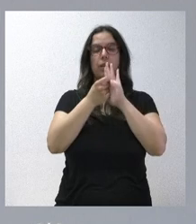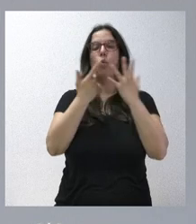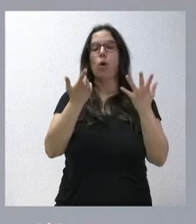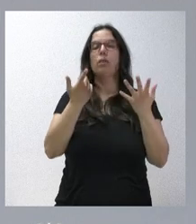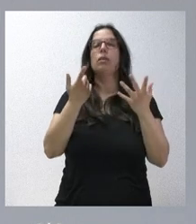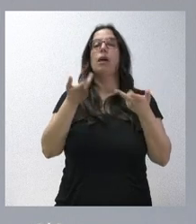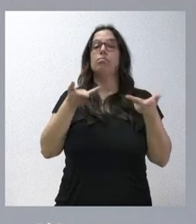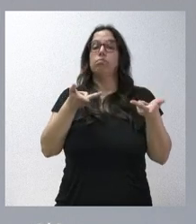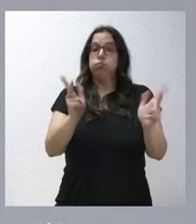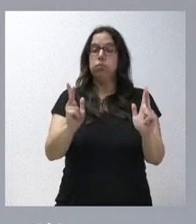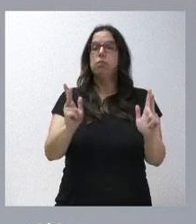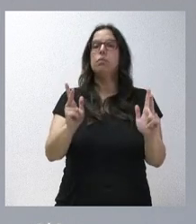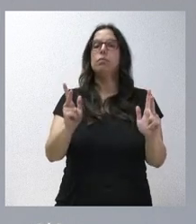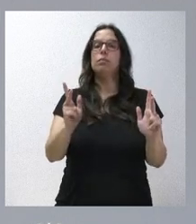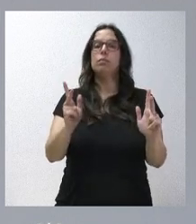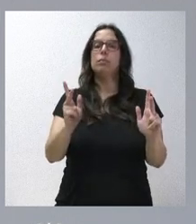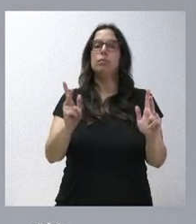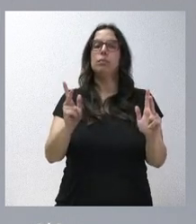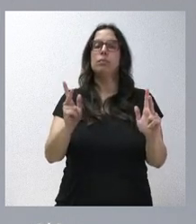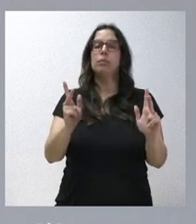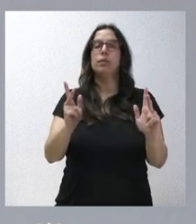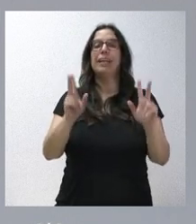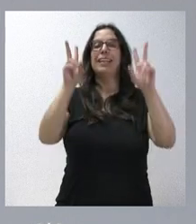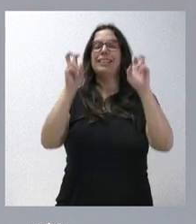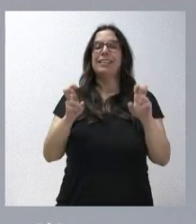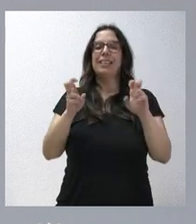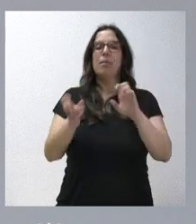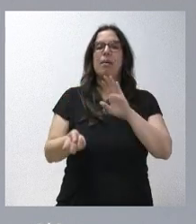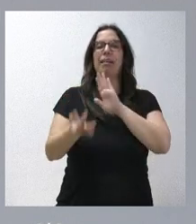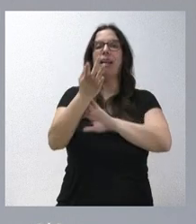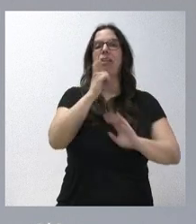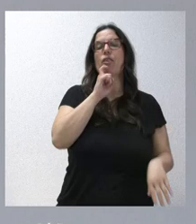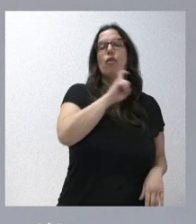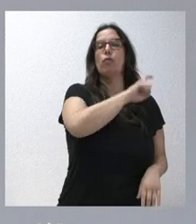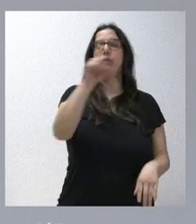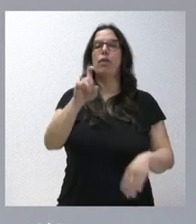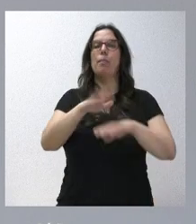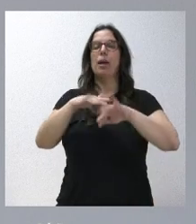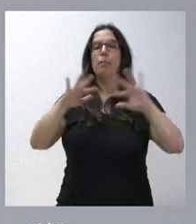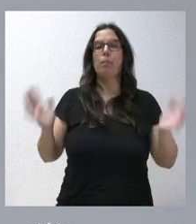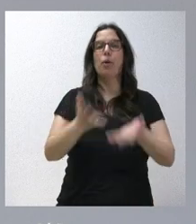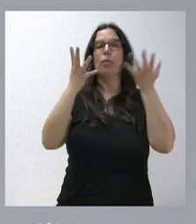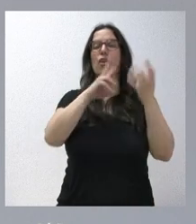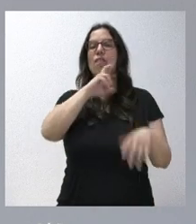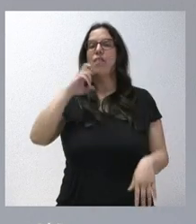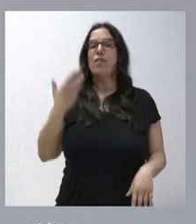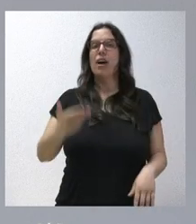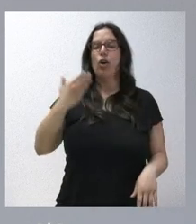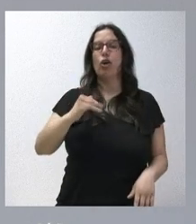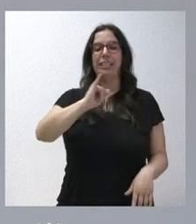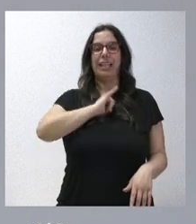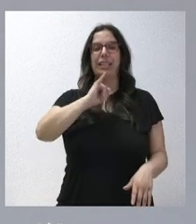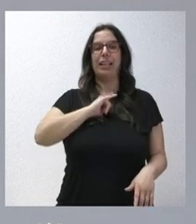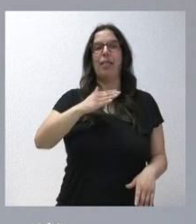la autorización del órgano de gobierno sobre la Constitución de la fundación para la promoción de los valores y la identidad de Castilla y